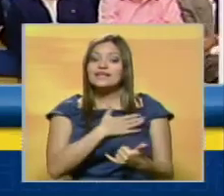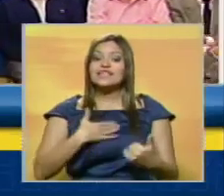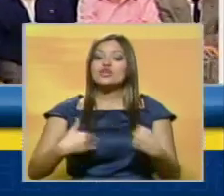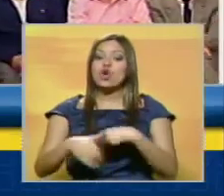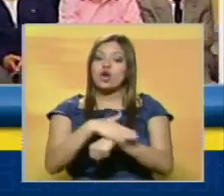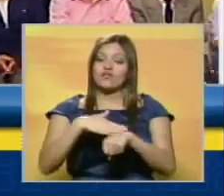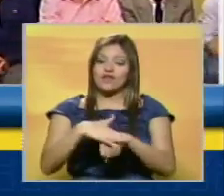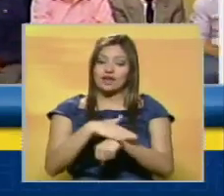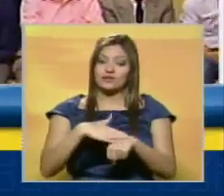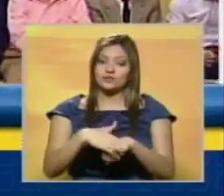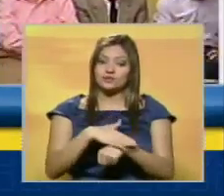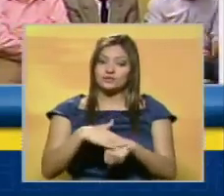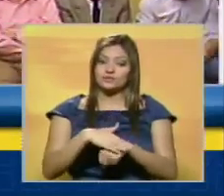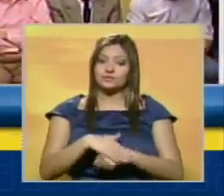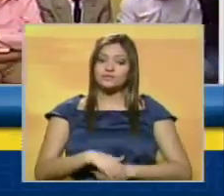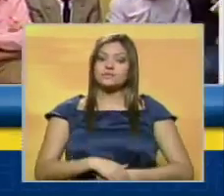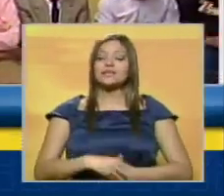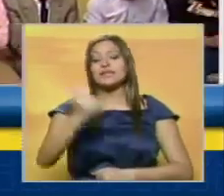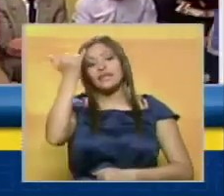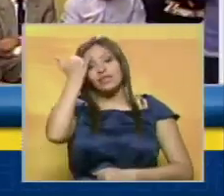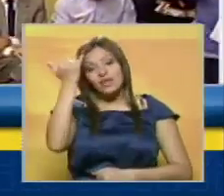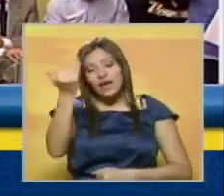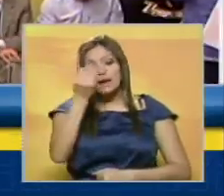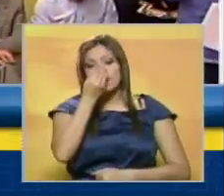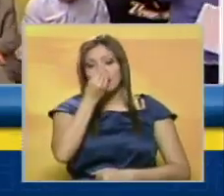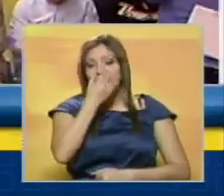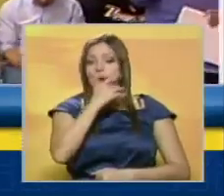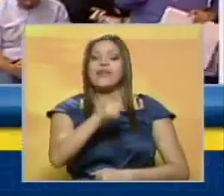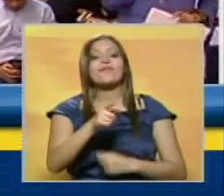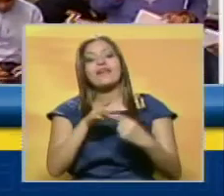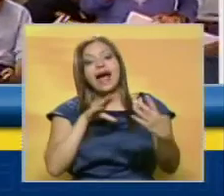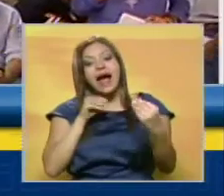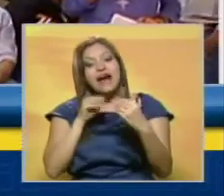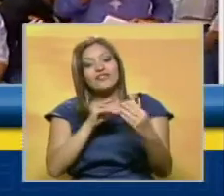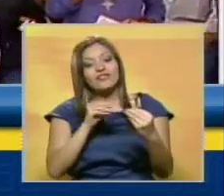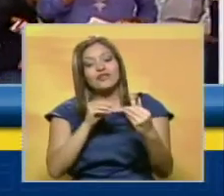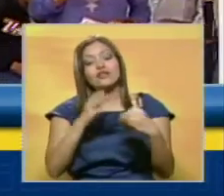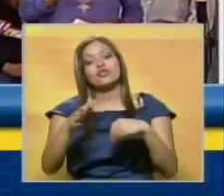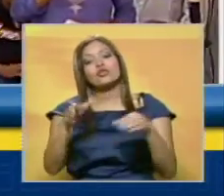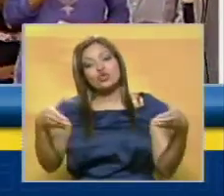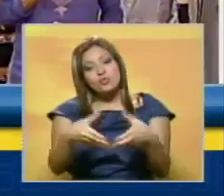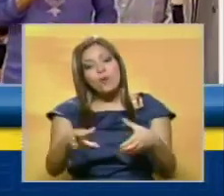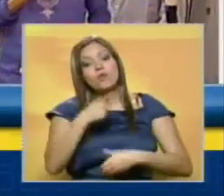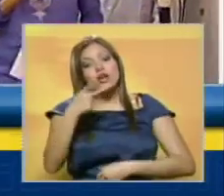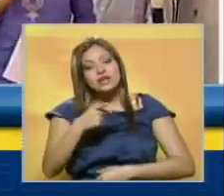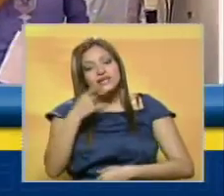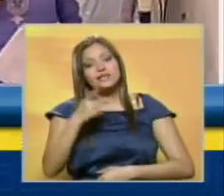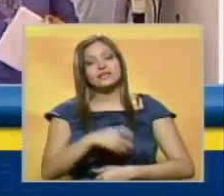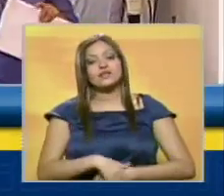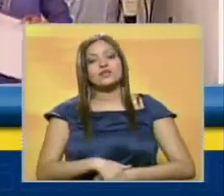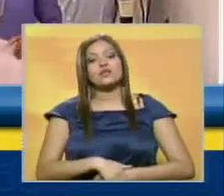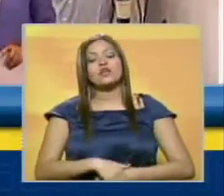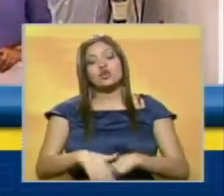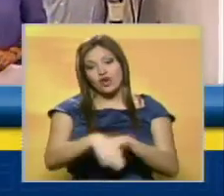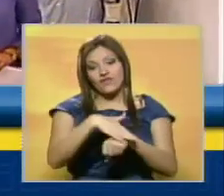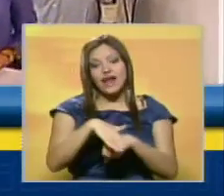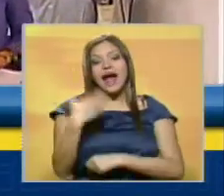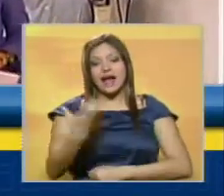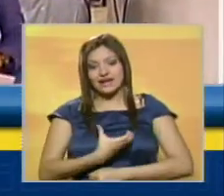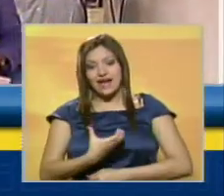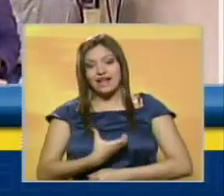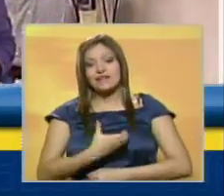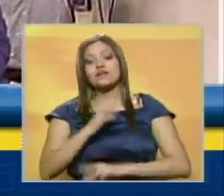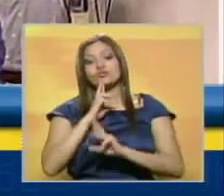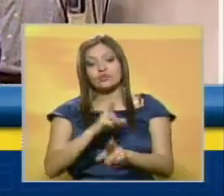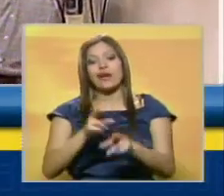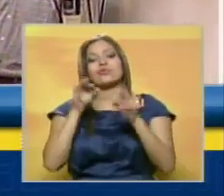gobierno precisamente medidas y que estos diálogos que se han realizado con los sectores políticos en cuanto a gobernadores y alcaldes traiga